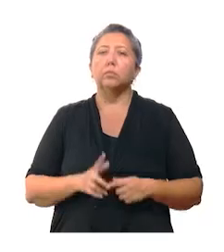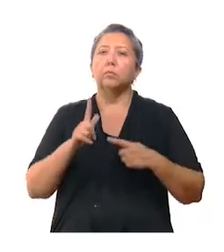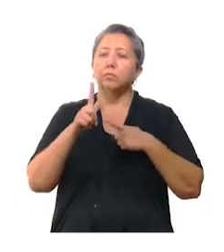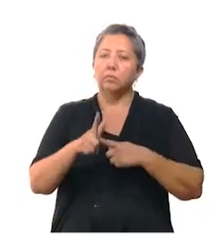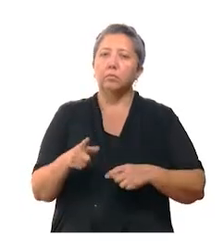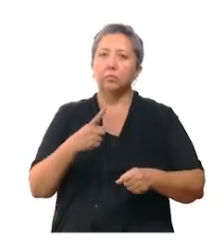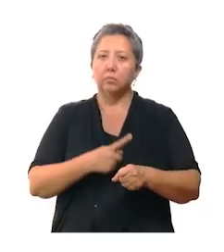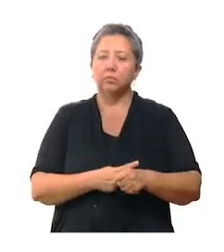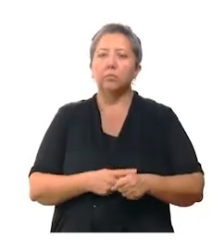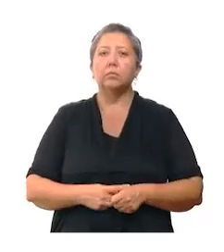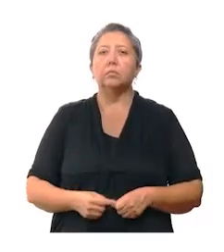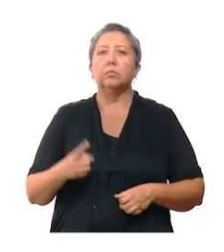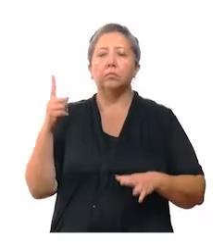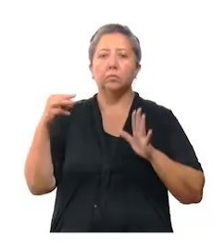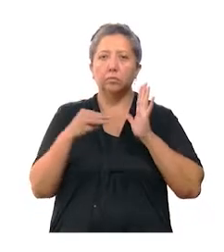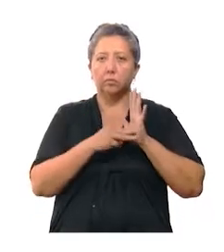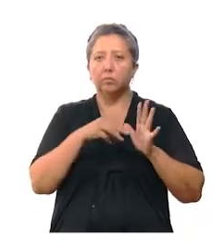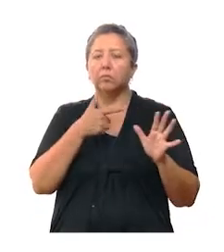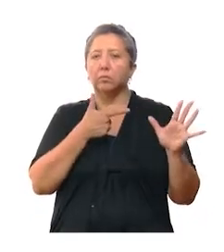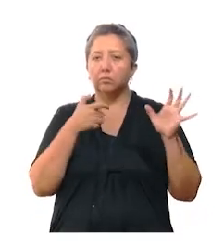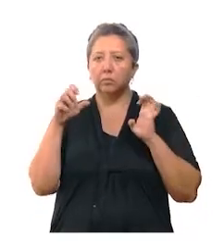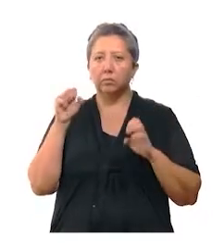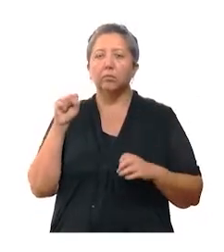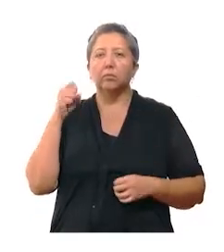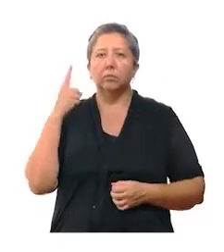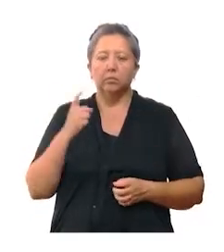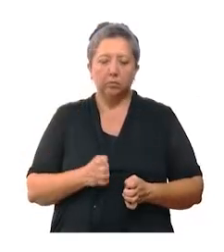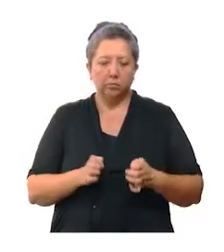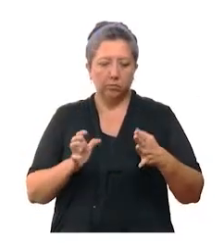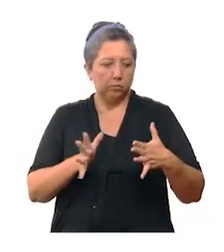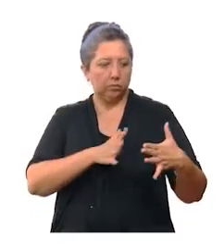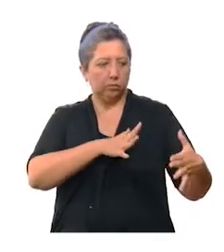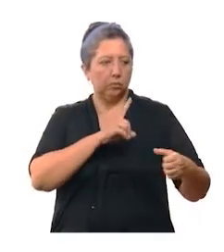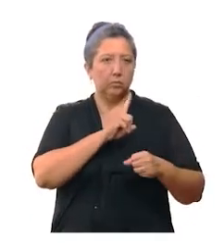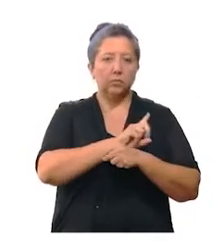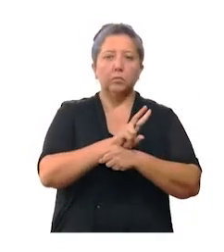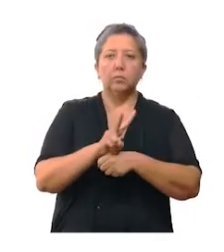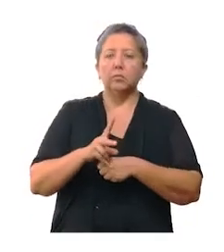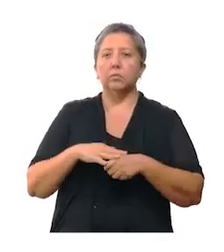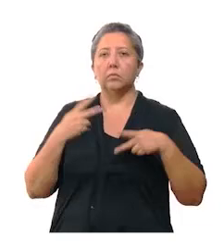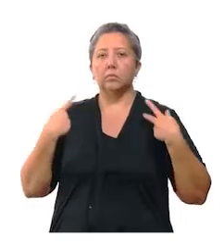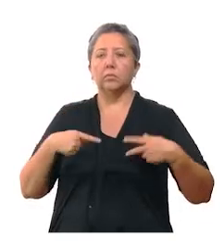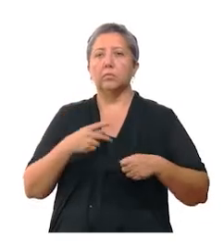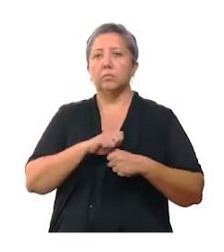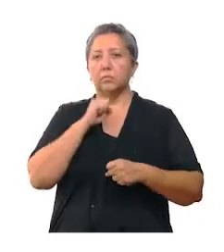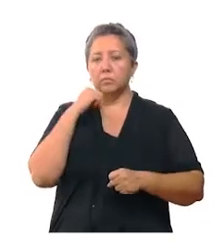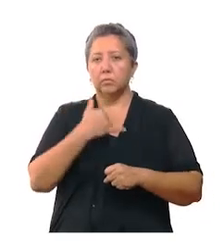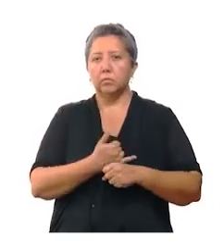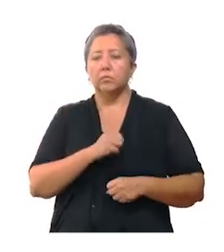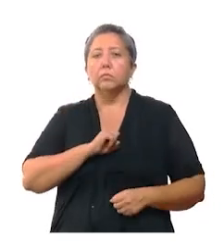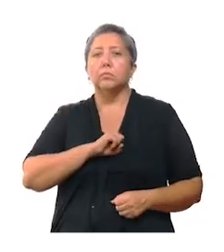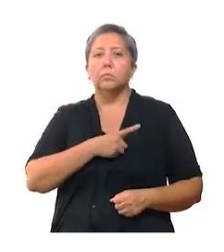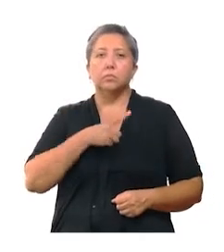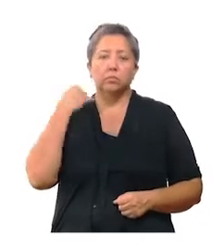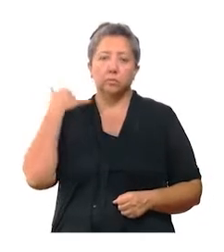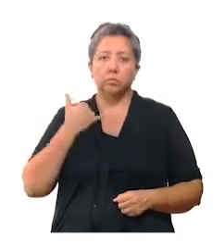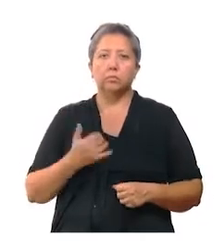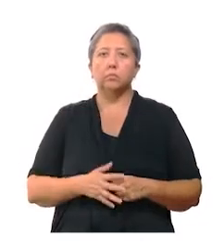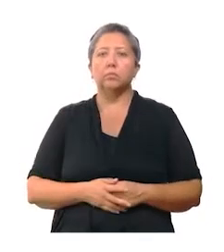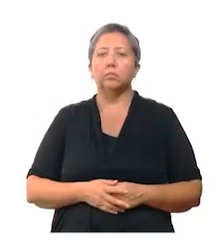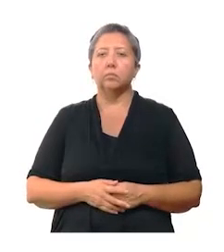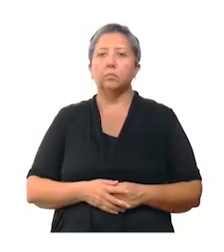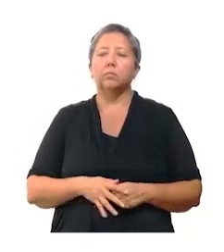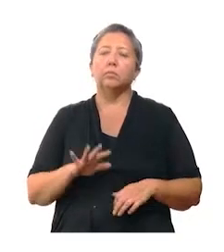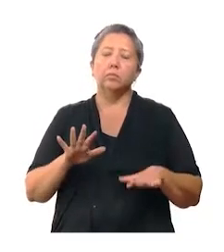los casos activos, 1.761 están estables, aislados y monitoreados por personal médico de la Secretaría de Salud de